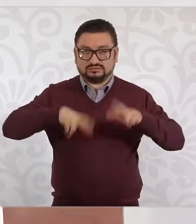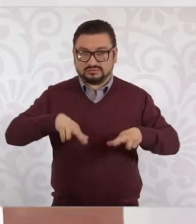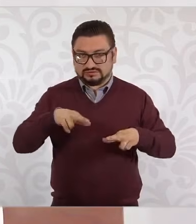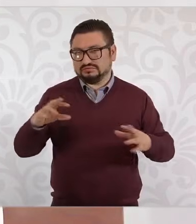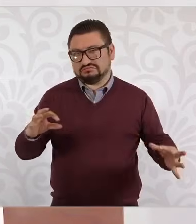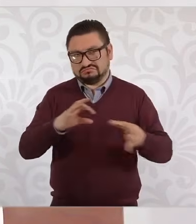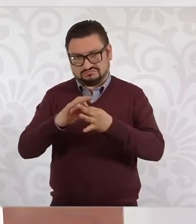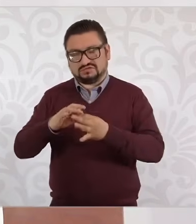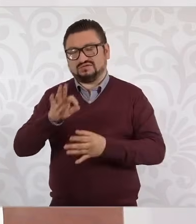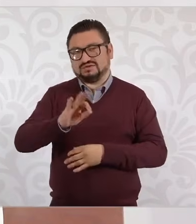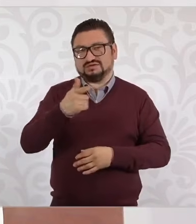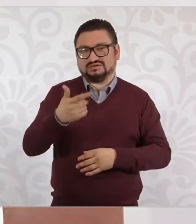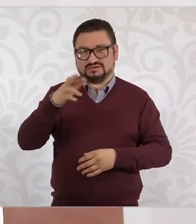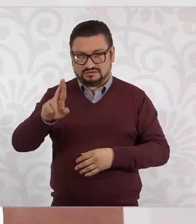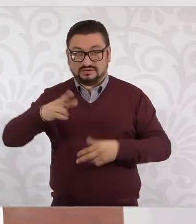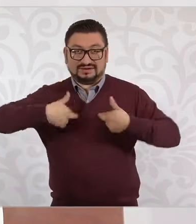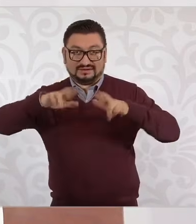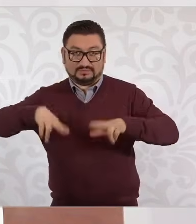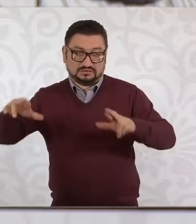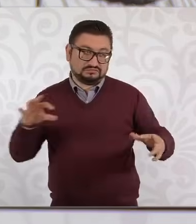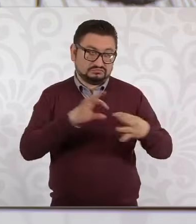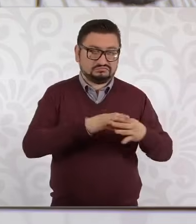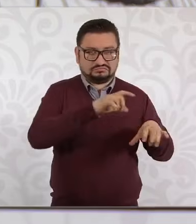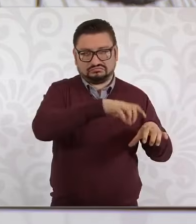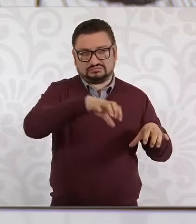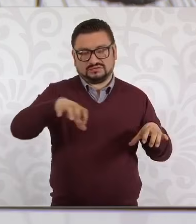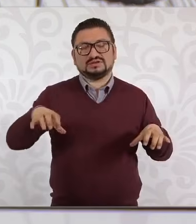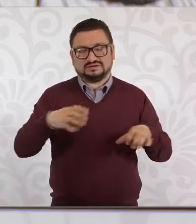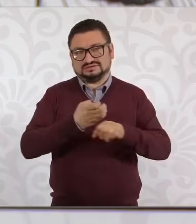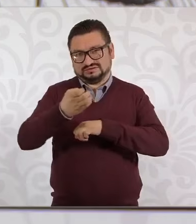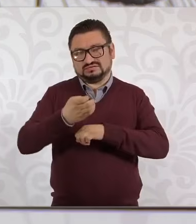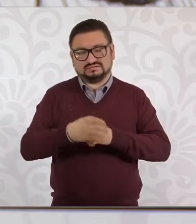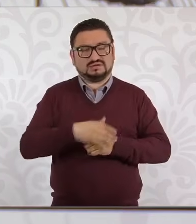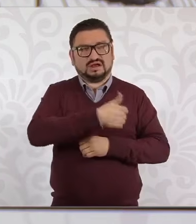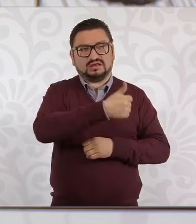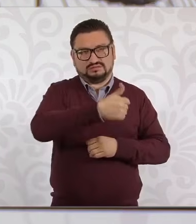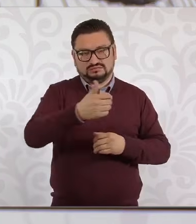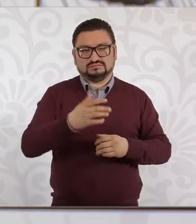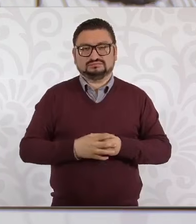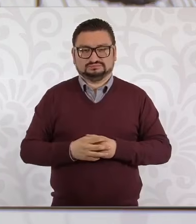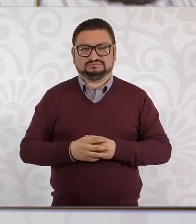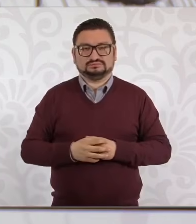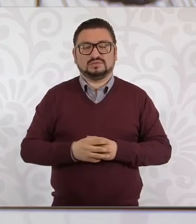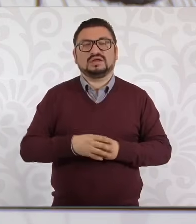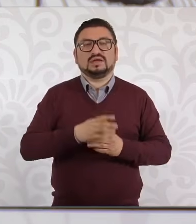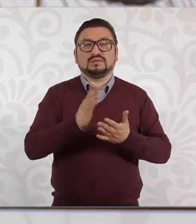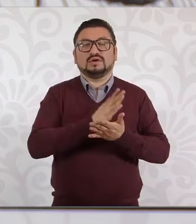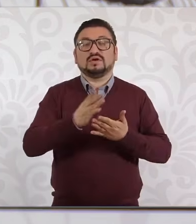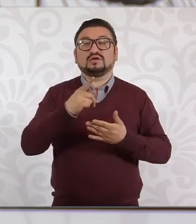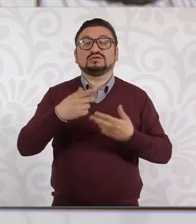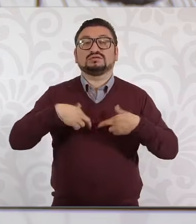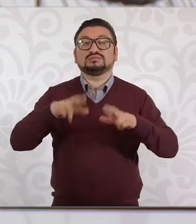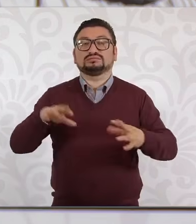la Fiscalía General de la República en los estados, más bien. Las fiscalías estatales pues tienen su propia dinámica y su propia